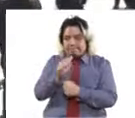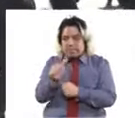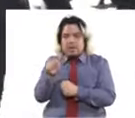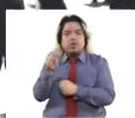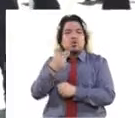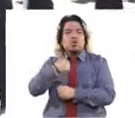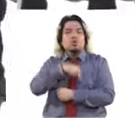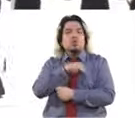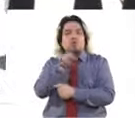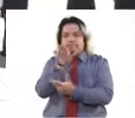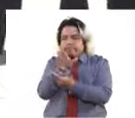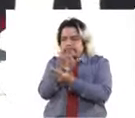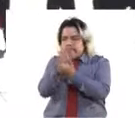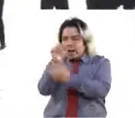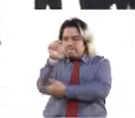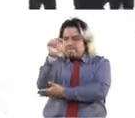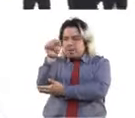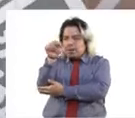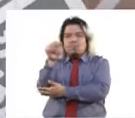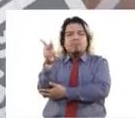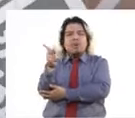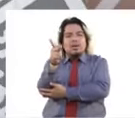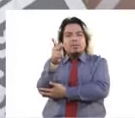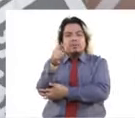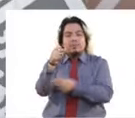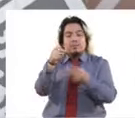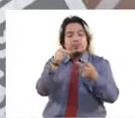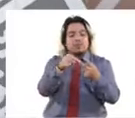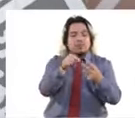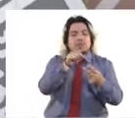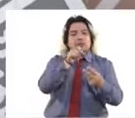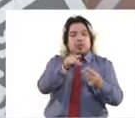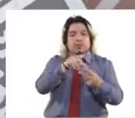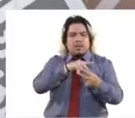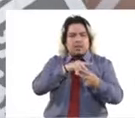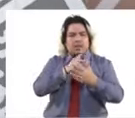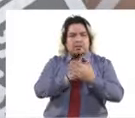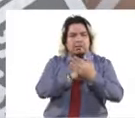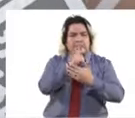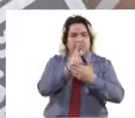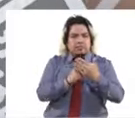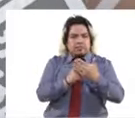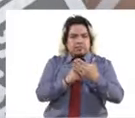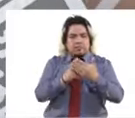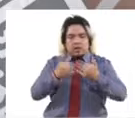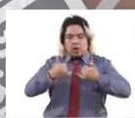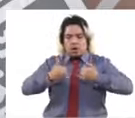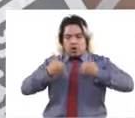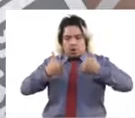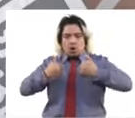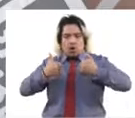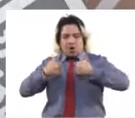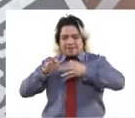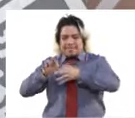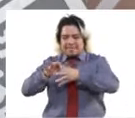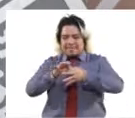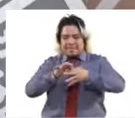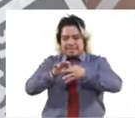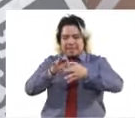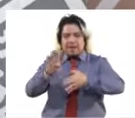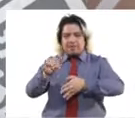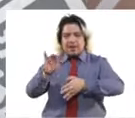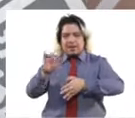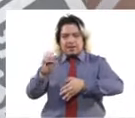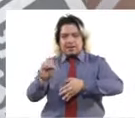ciudadanía. Y también tenemos programas como Jóvenes Unen al Barrio, en donde sacamos a